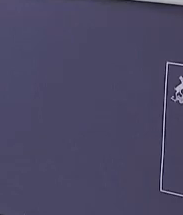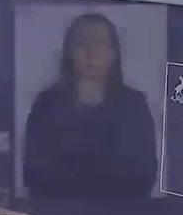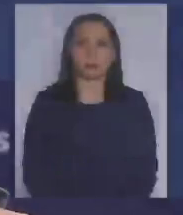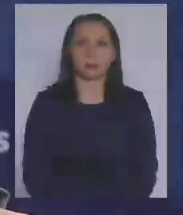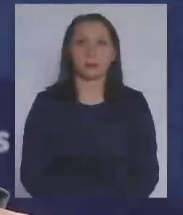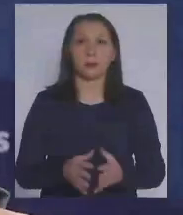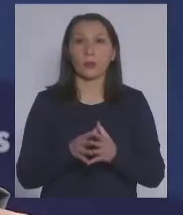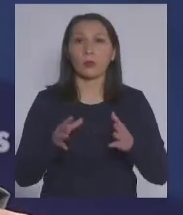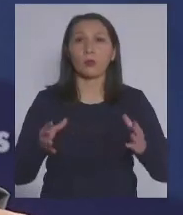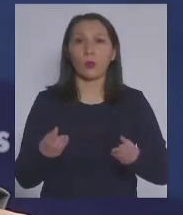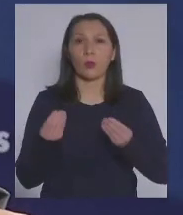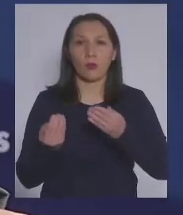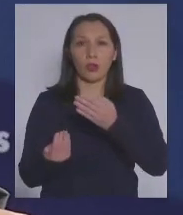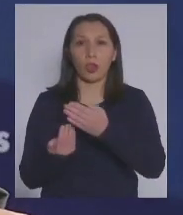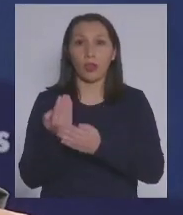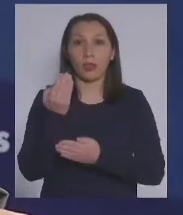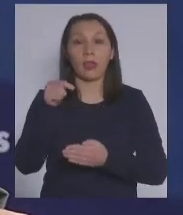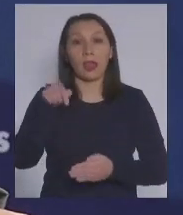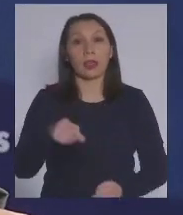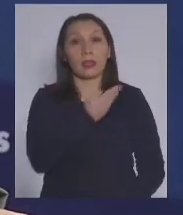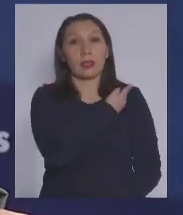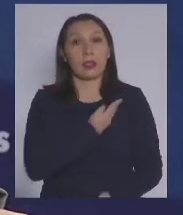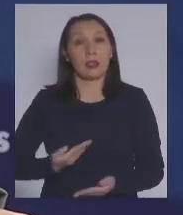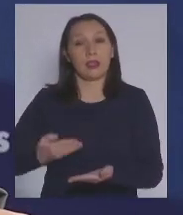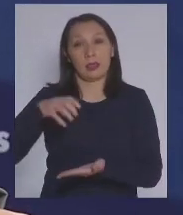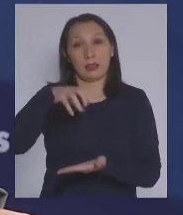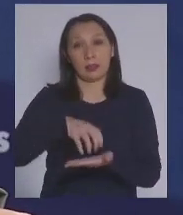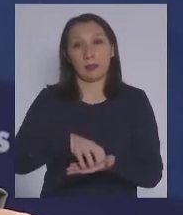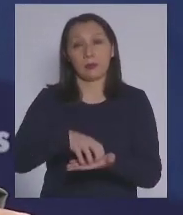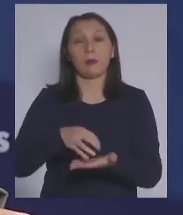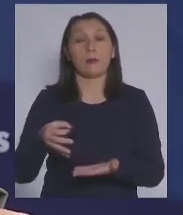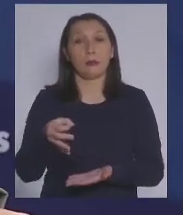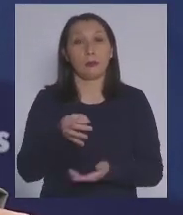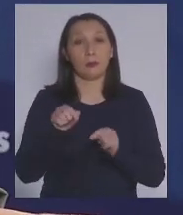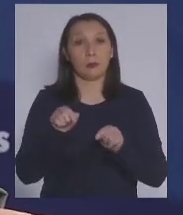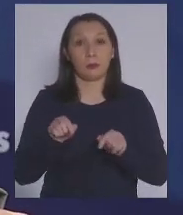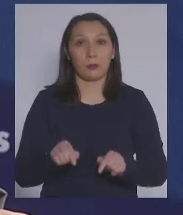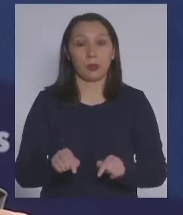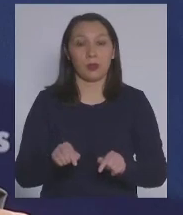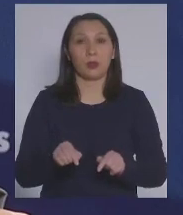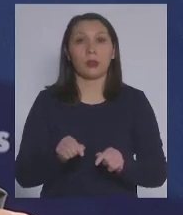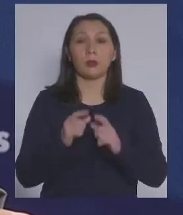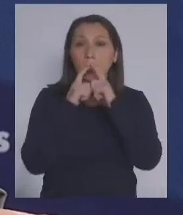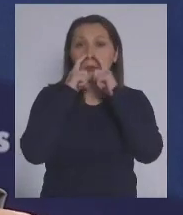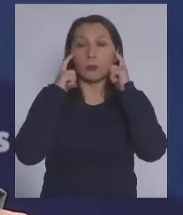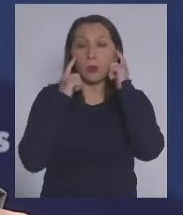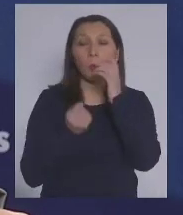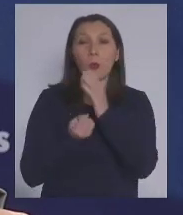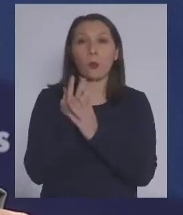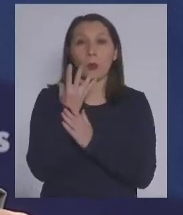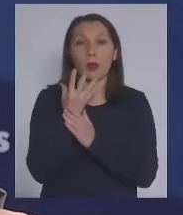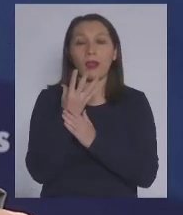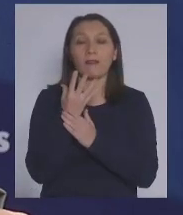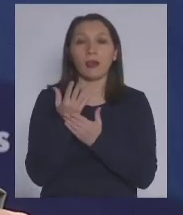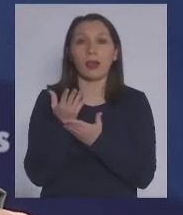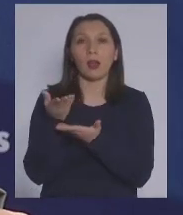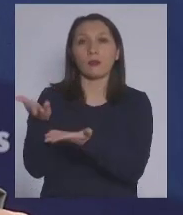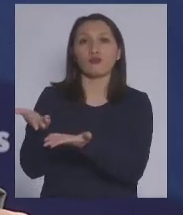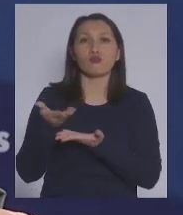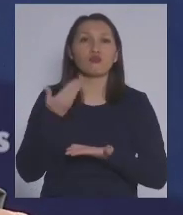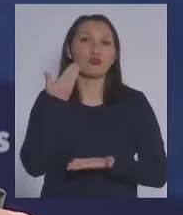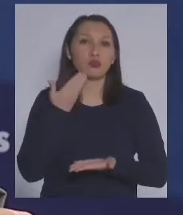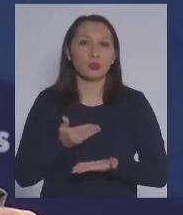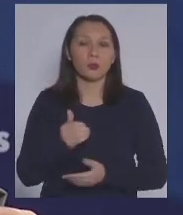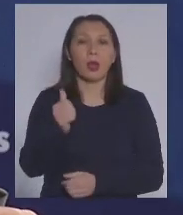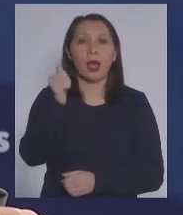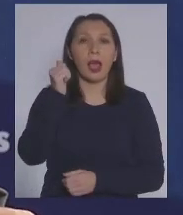muy buenos días desde el palacio de la moneda y usando esta nueva mascarilla que me regaló